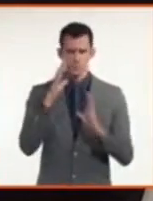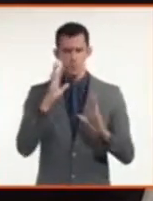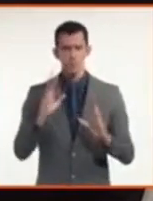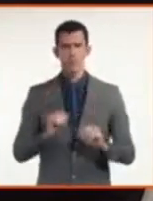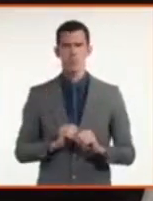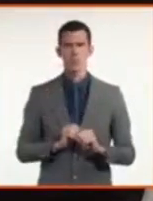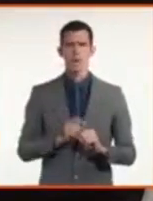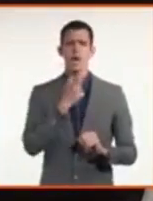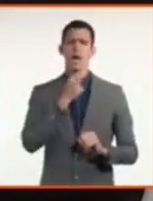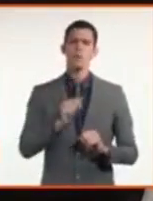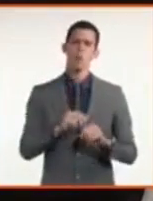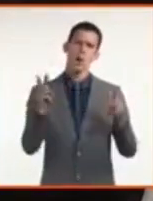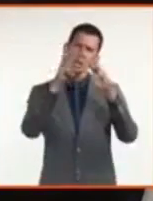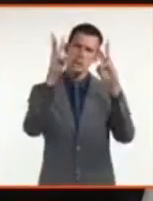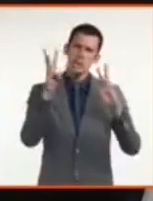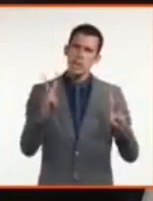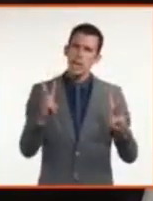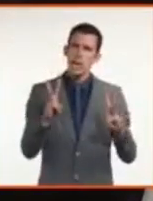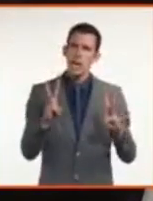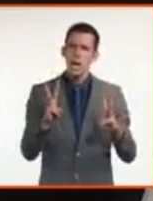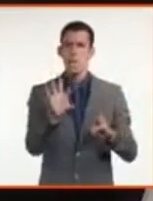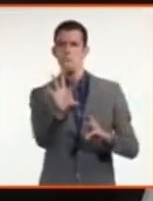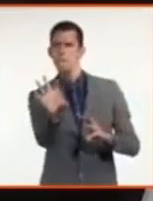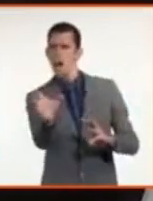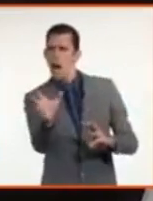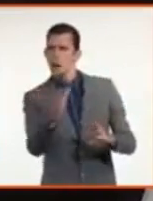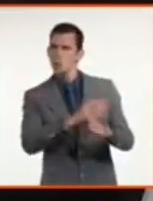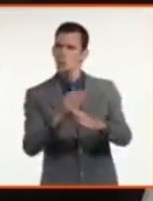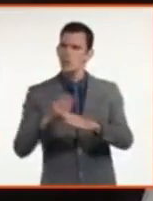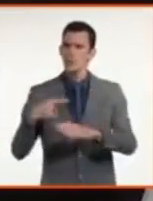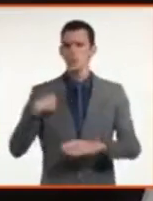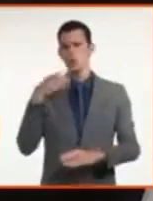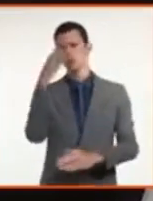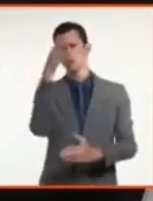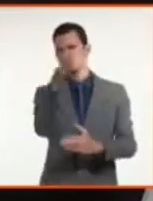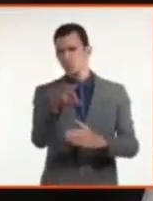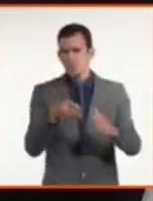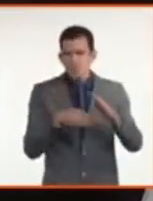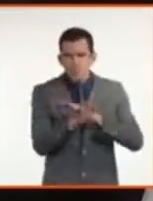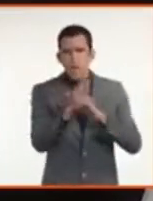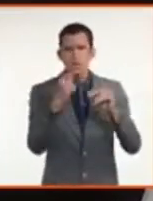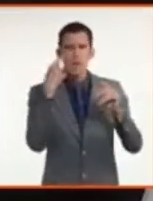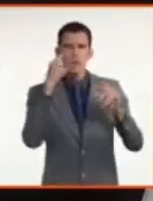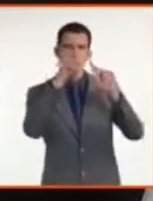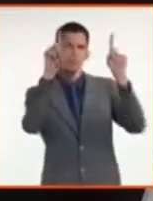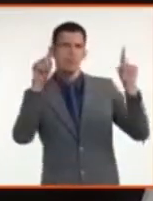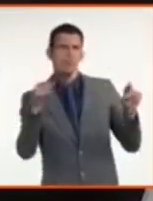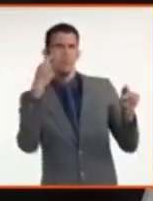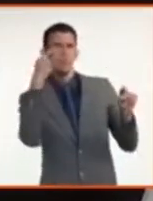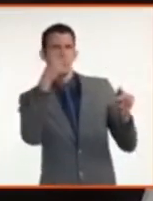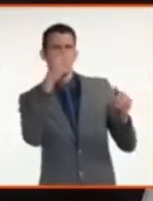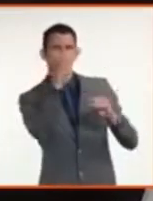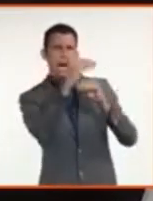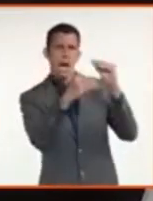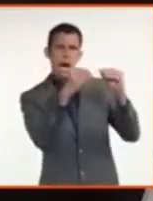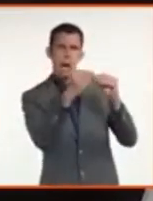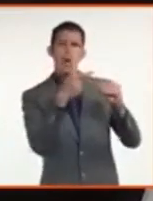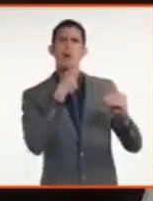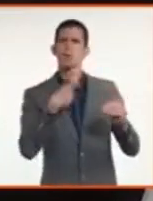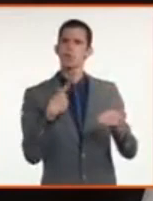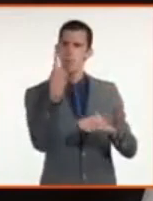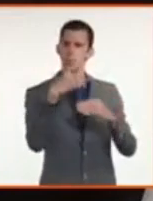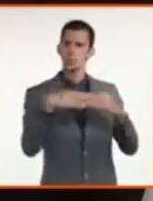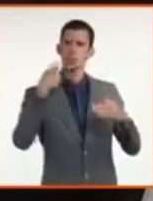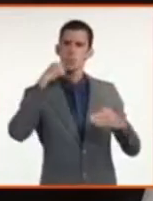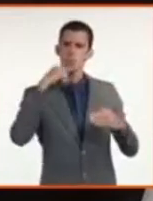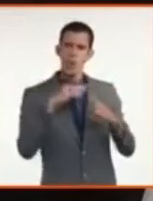con 1% 20 como en el mercado que en controla eso estas entidades que usan esta fórmula de cobro de servicios están al margen de la política